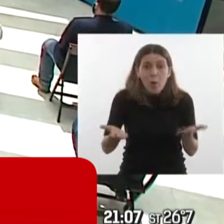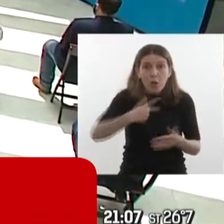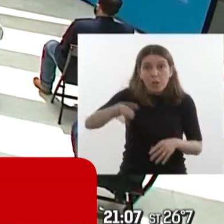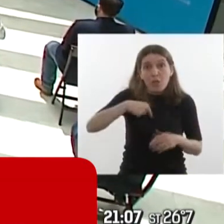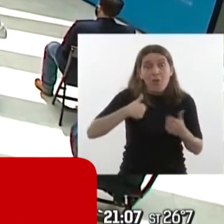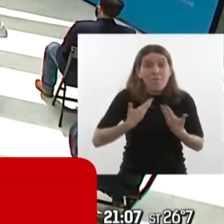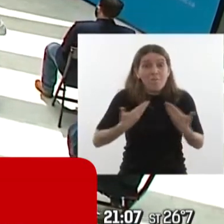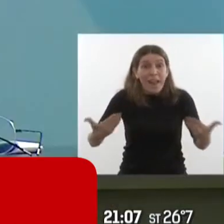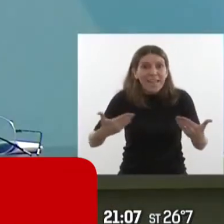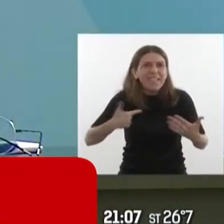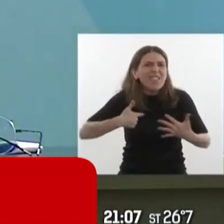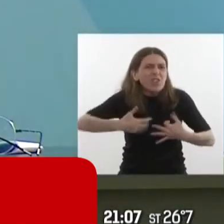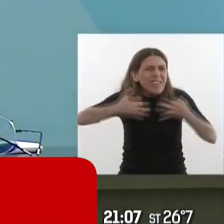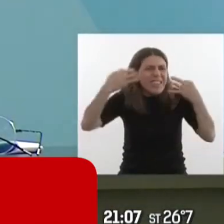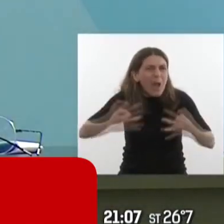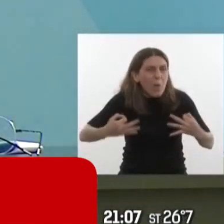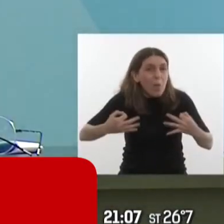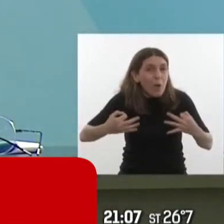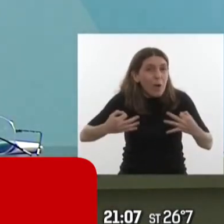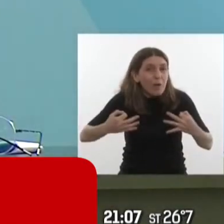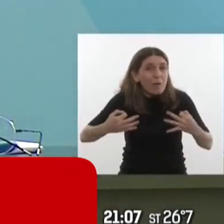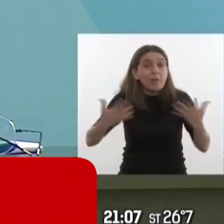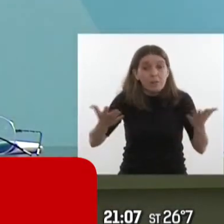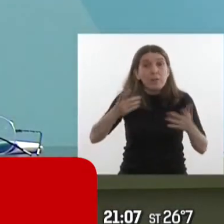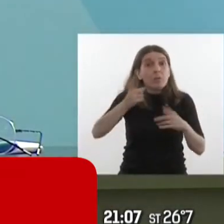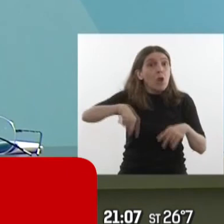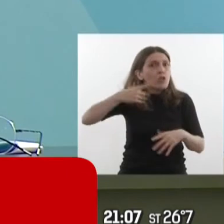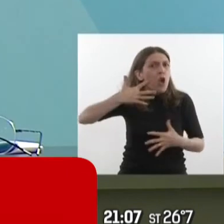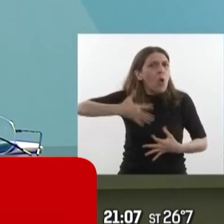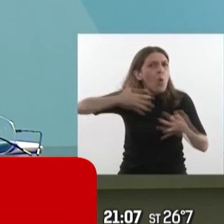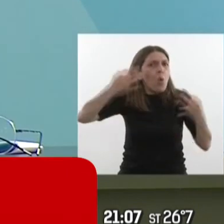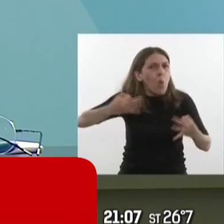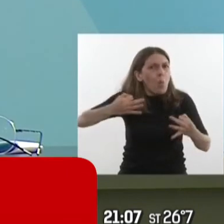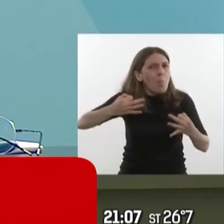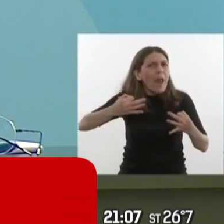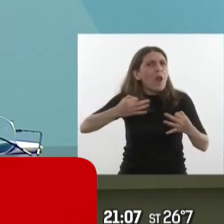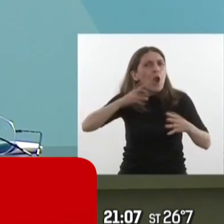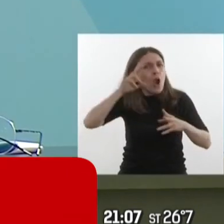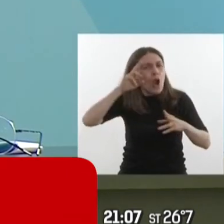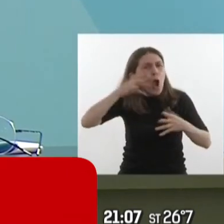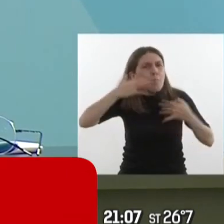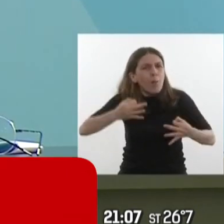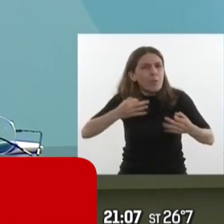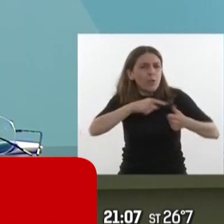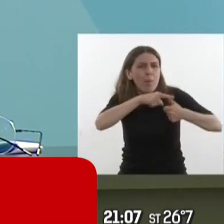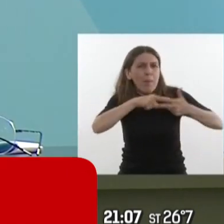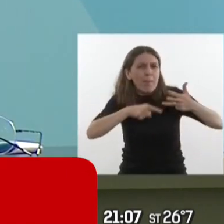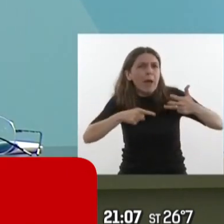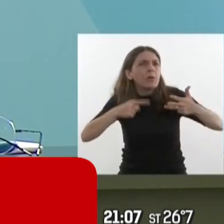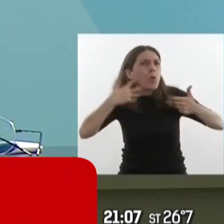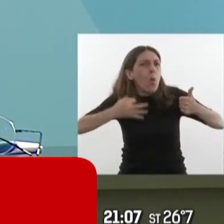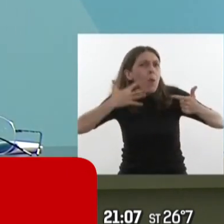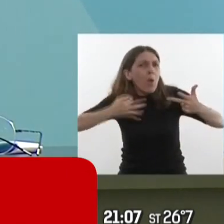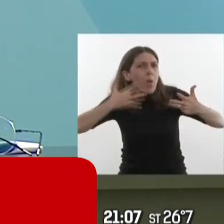estoy feliz y seguro de que estamos cumpliendo cada uno de los compromisos que asumimos, que